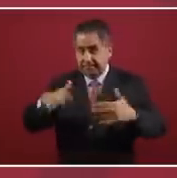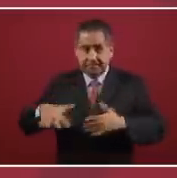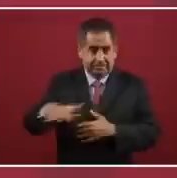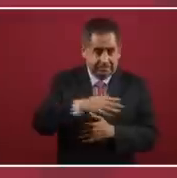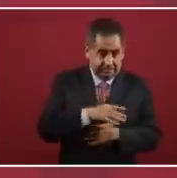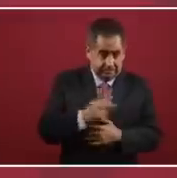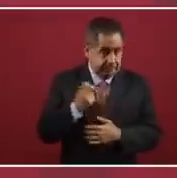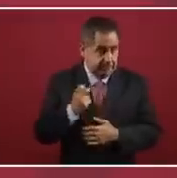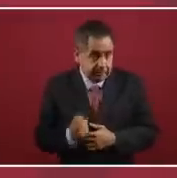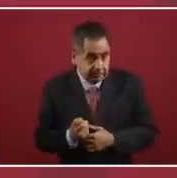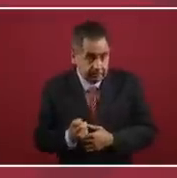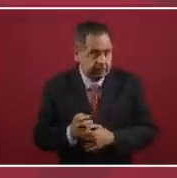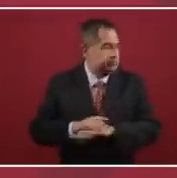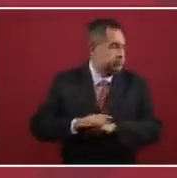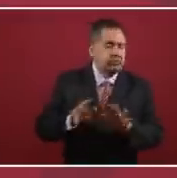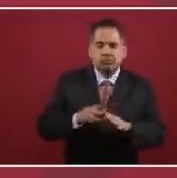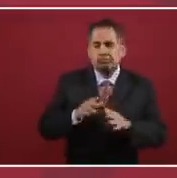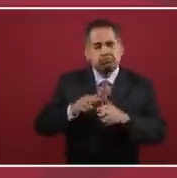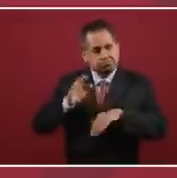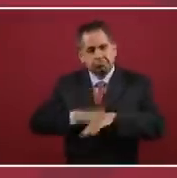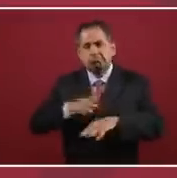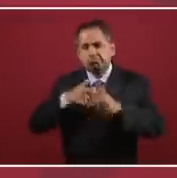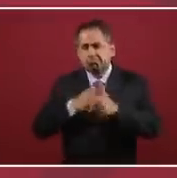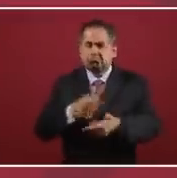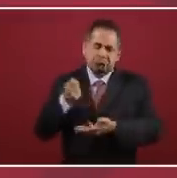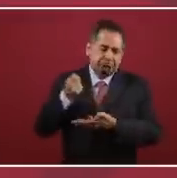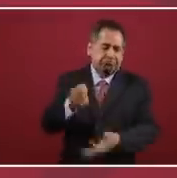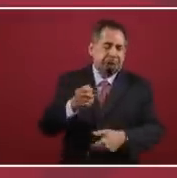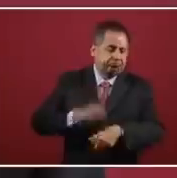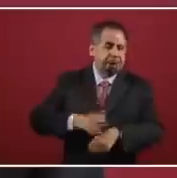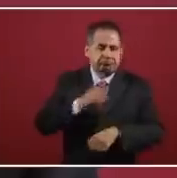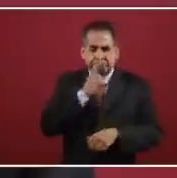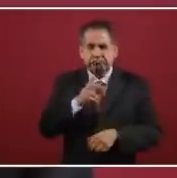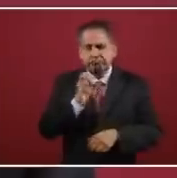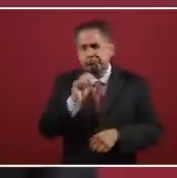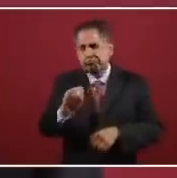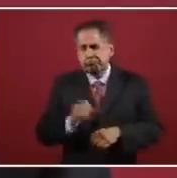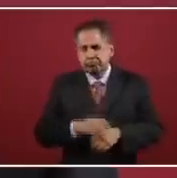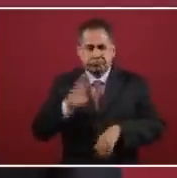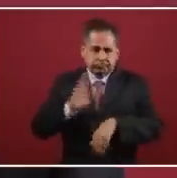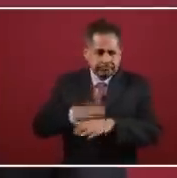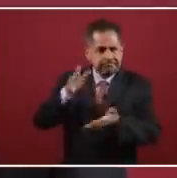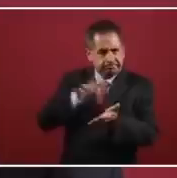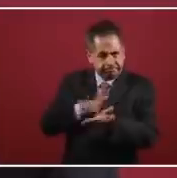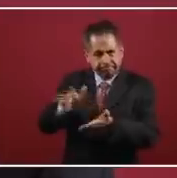tener más presupuesto, más respaldo